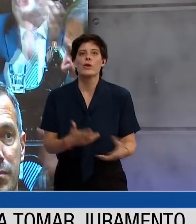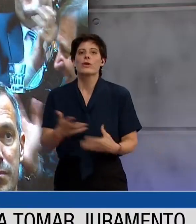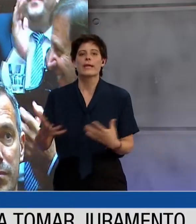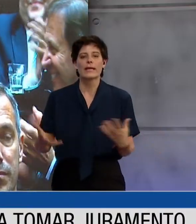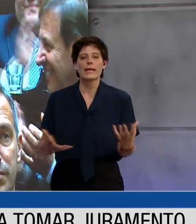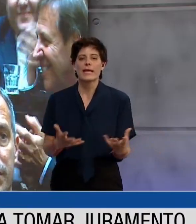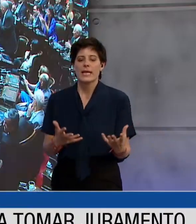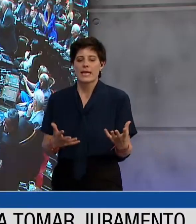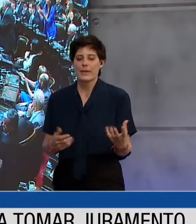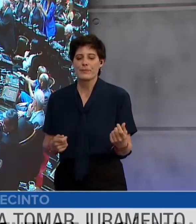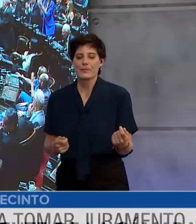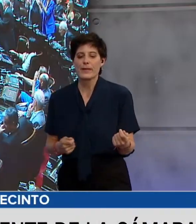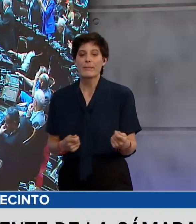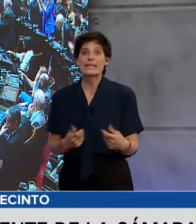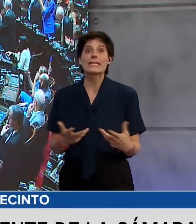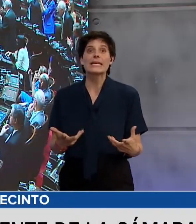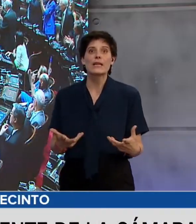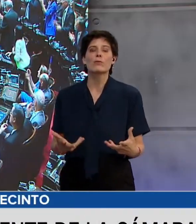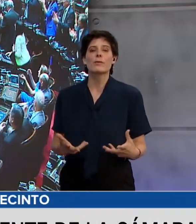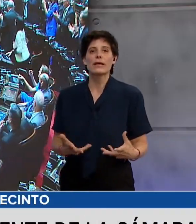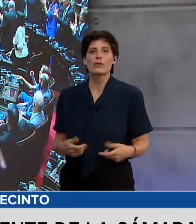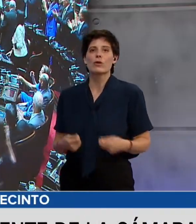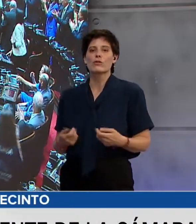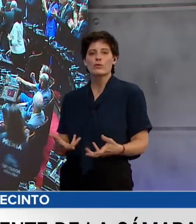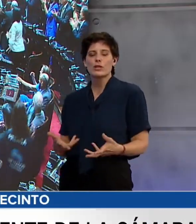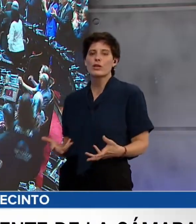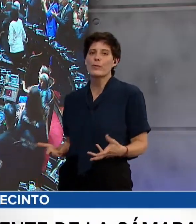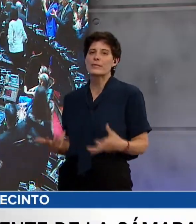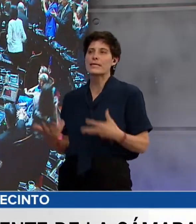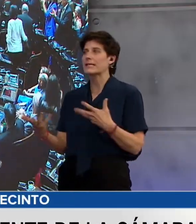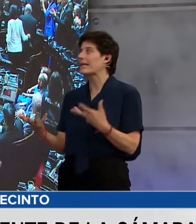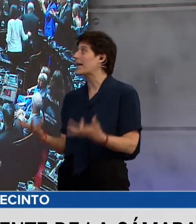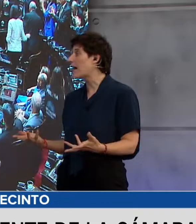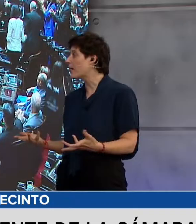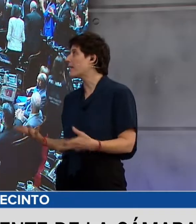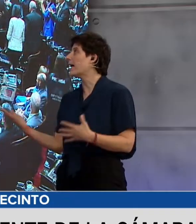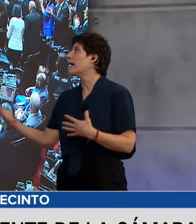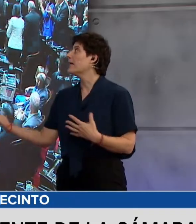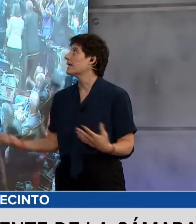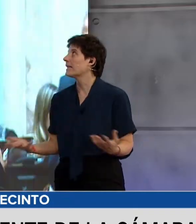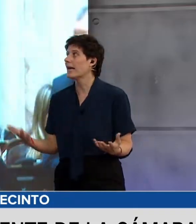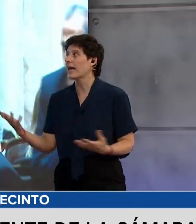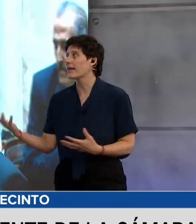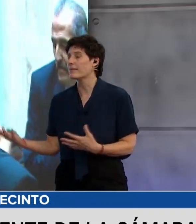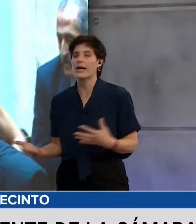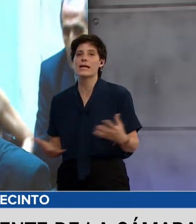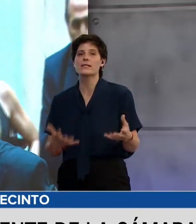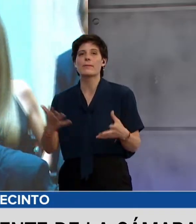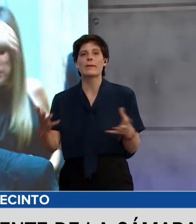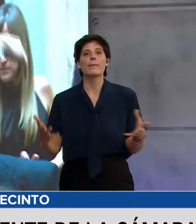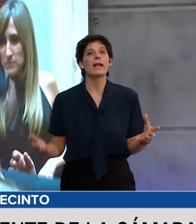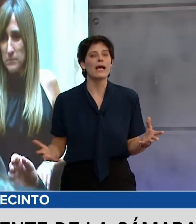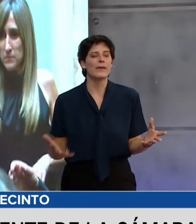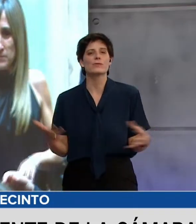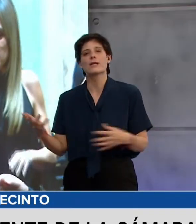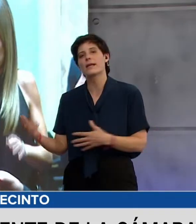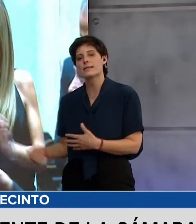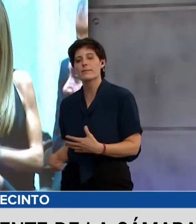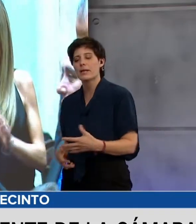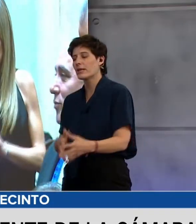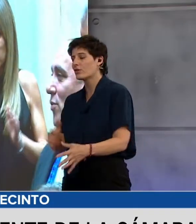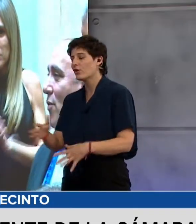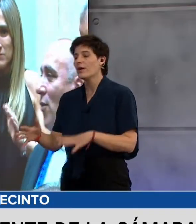tuvo que precedir en un momento cuando fue ungido como presidente de la Cámara y dar además las primeras palabras,